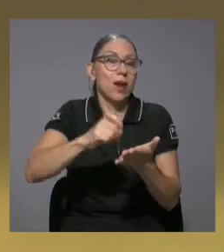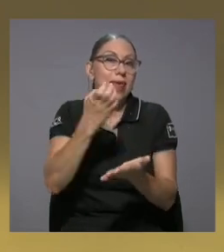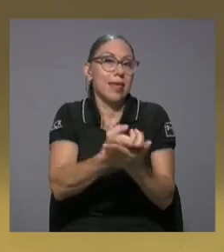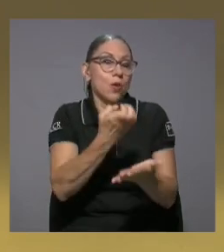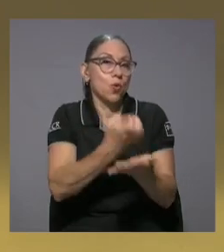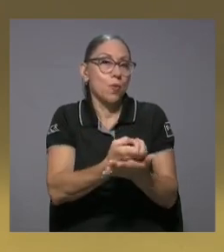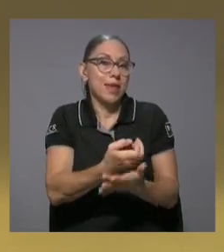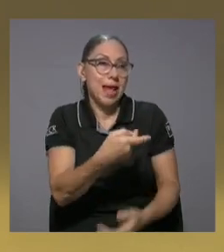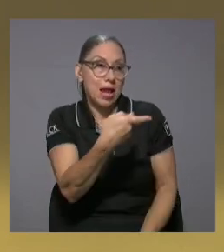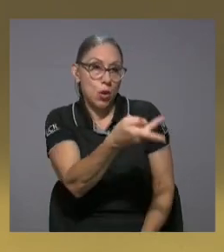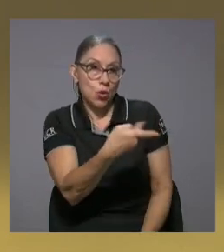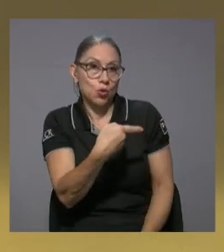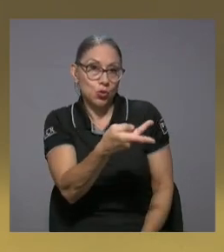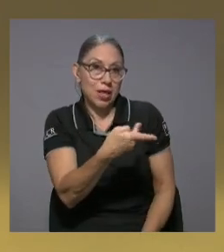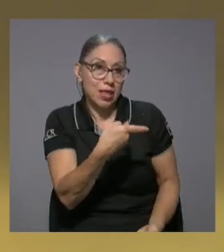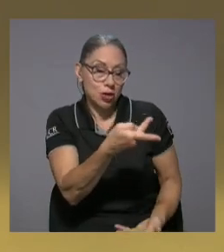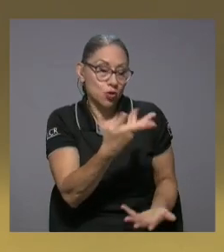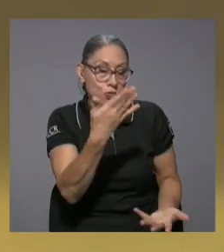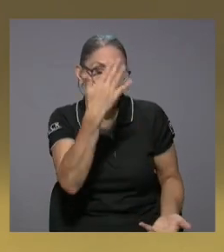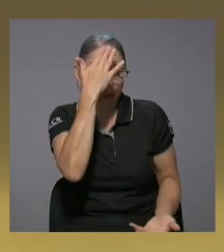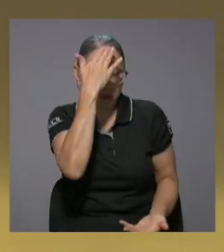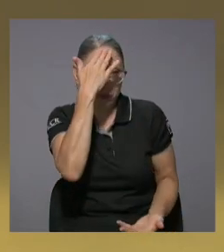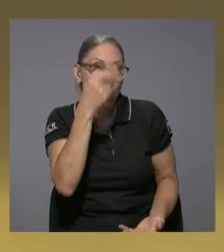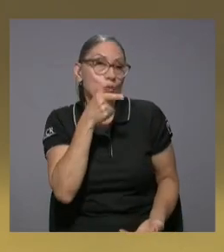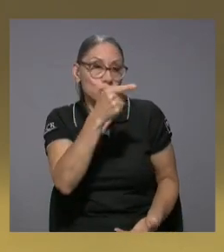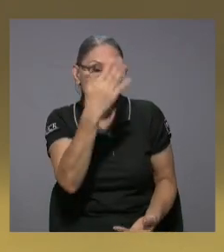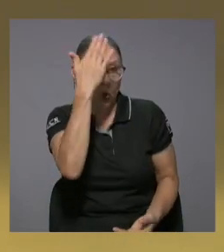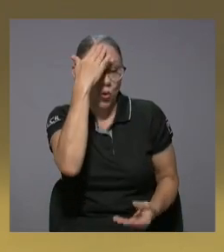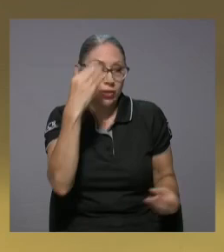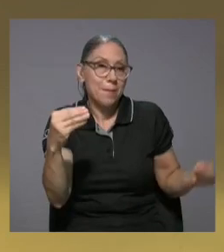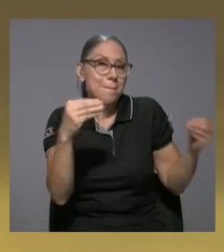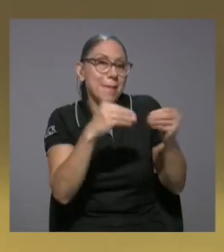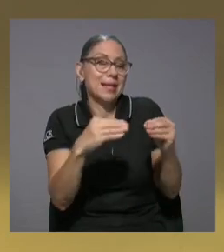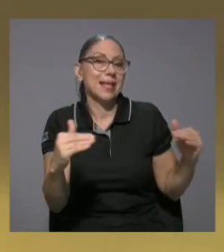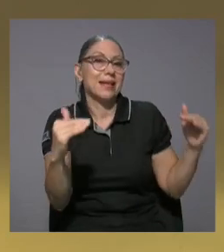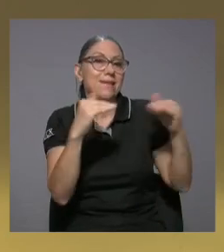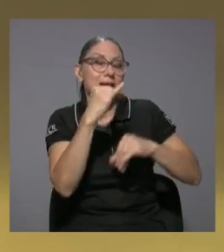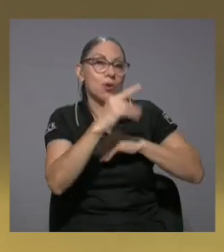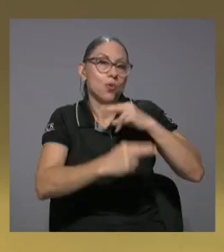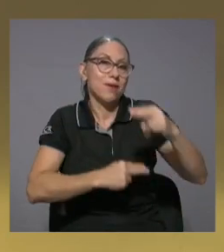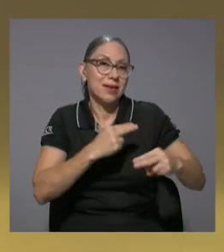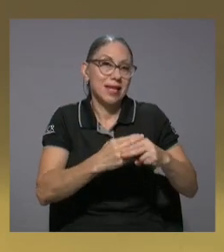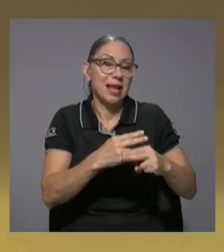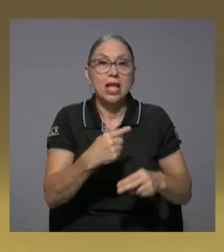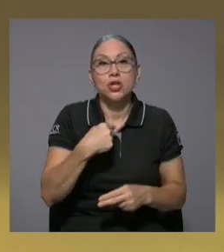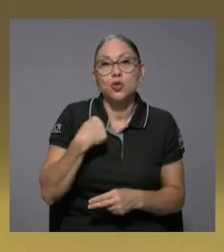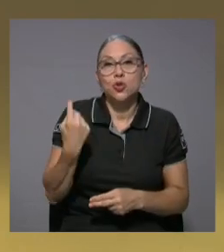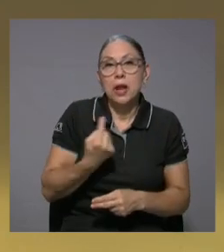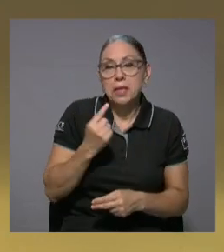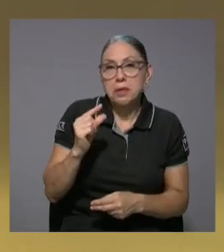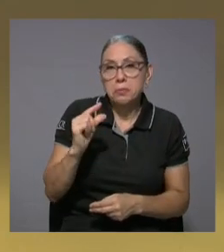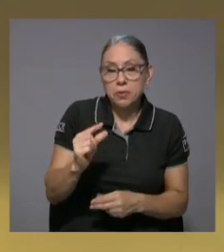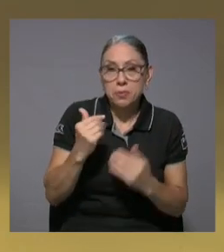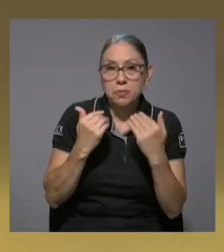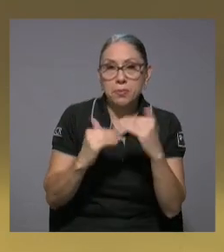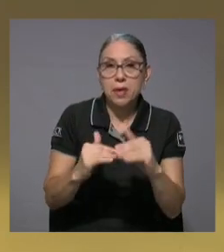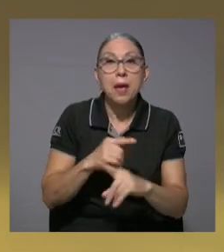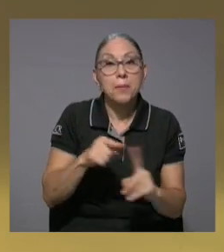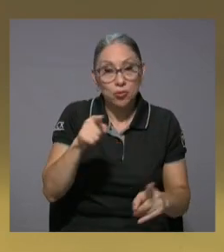más, usted conoce más el ámbito universal, yo solamente la escuela, he hecho esfuerzos, y